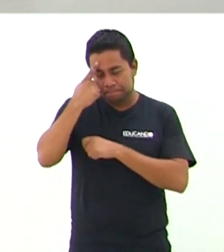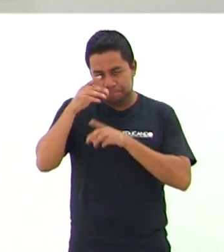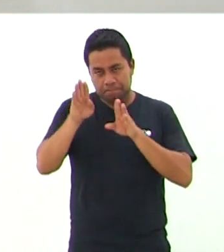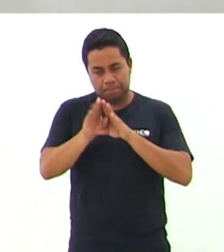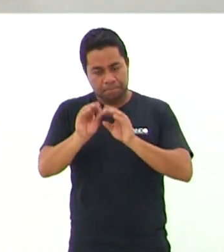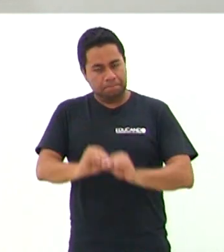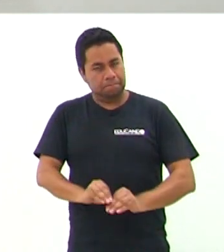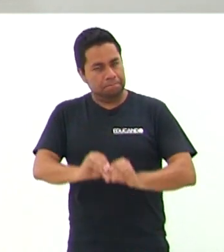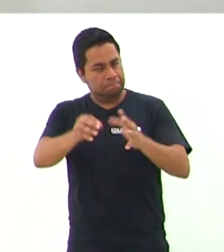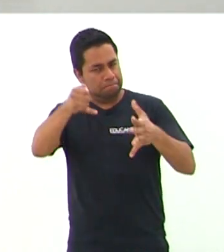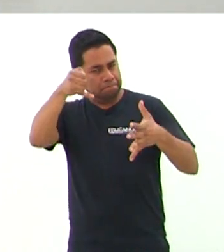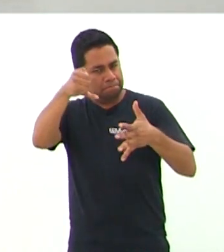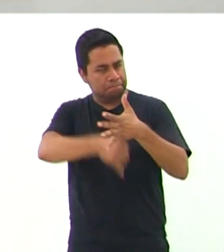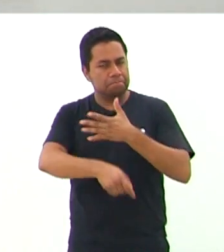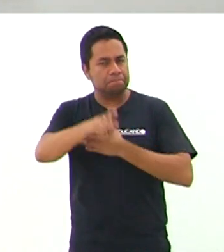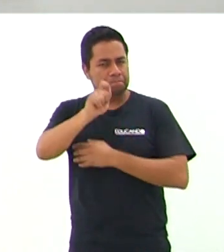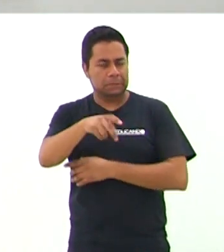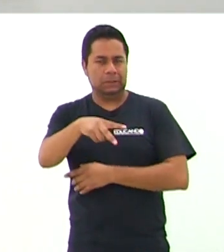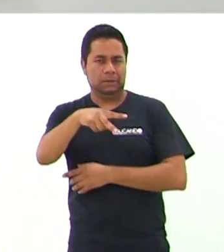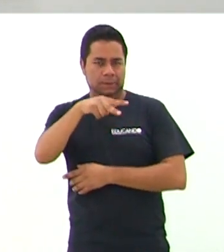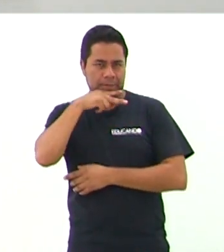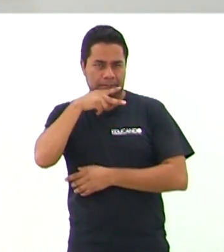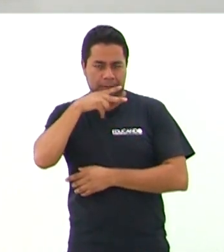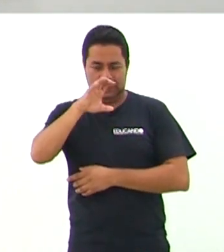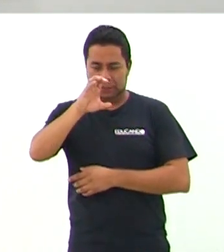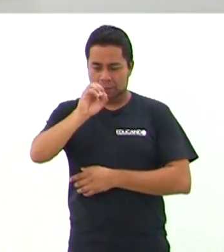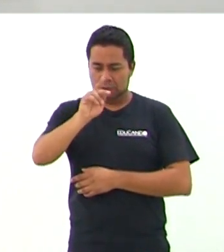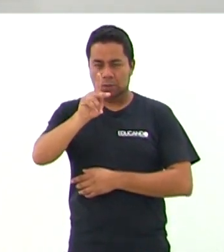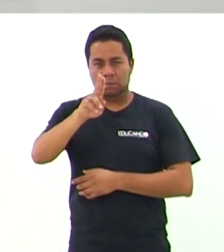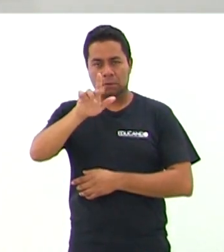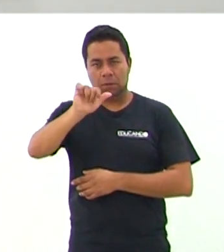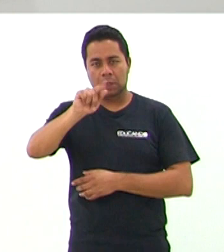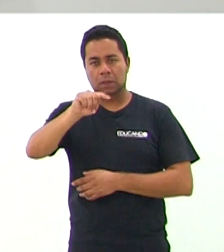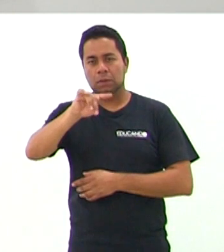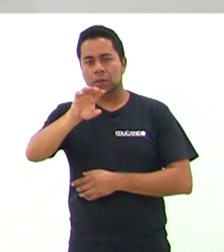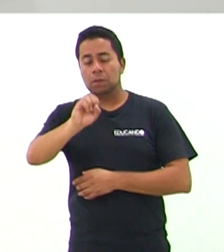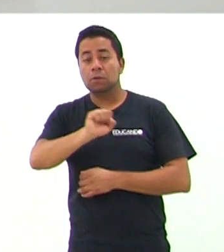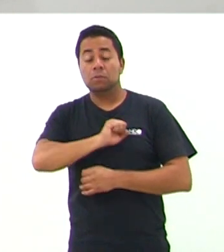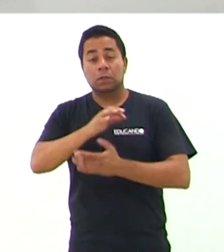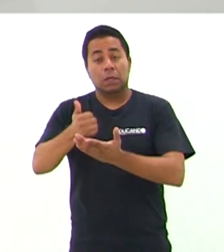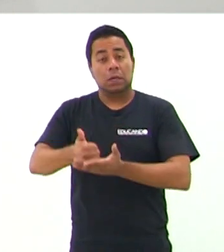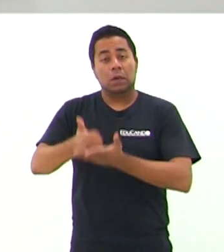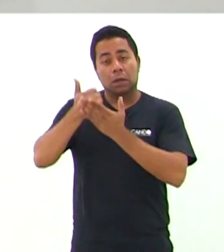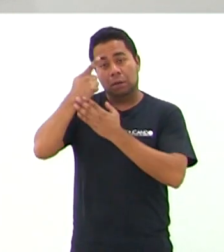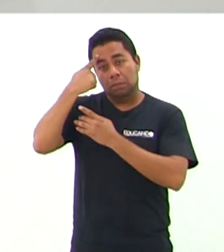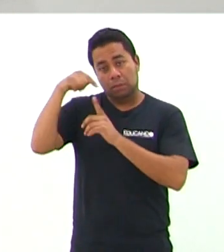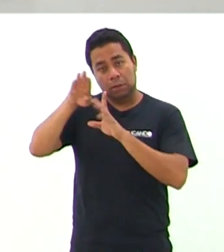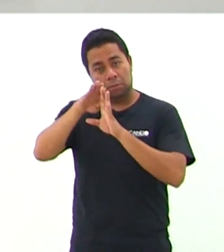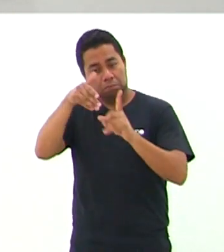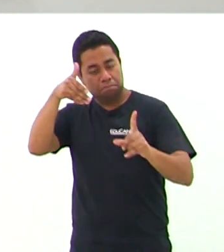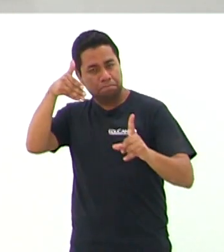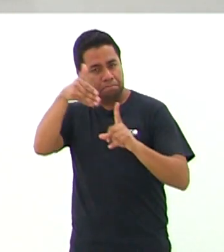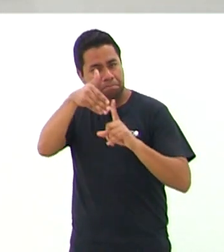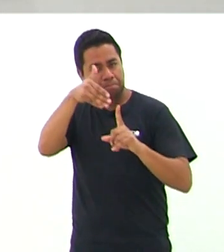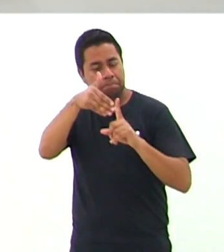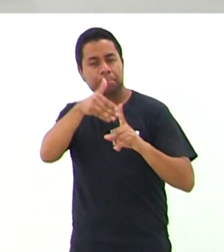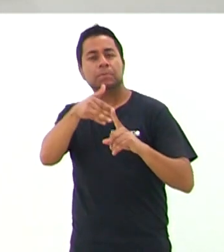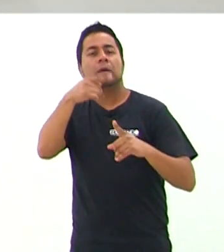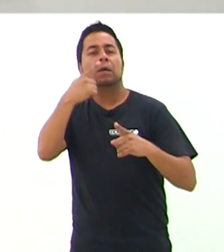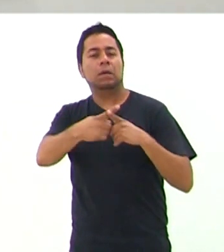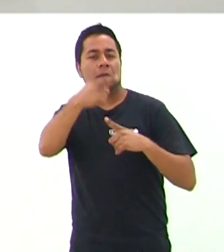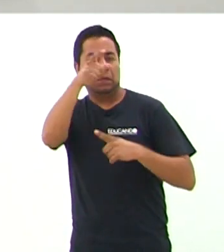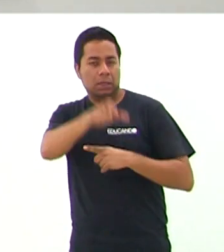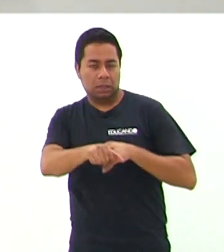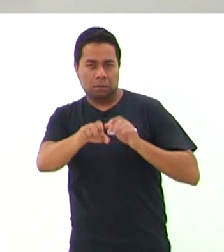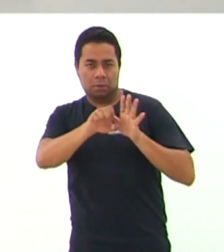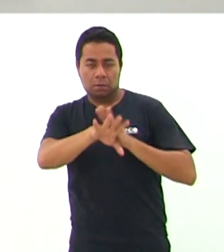más esta parte de los verbos copulativos que nos van a poder o que nos permiten hacer referencia de forma más específica lo que